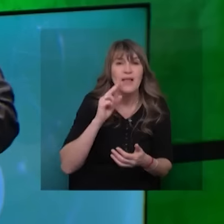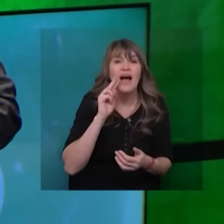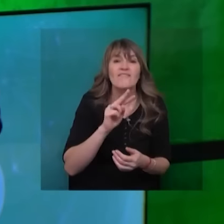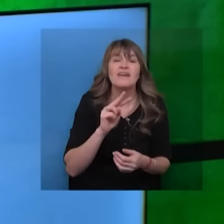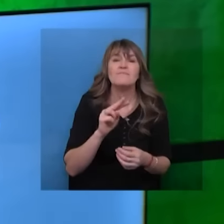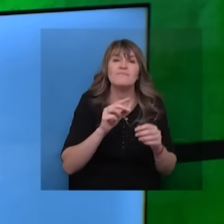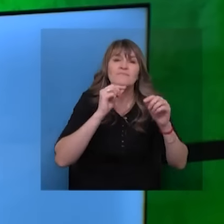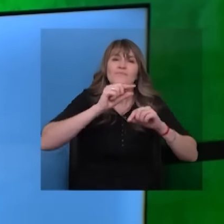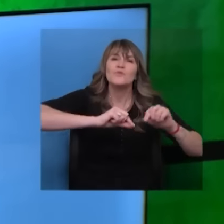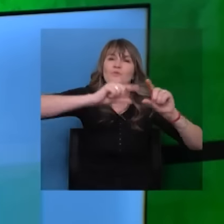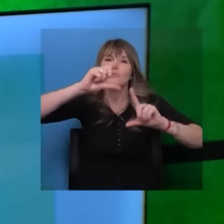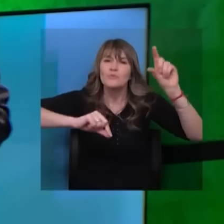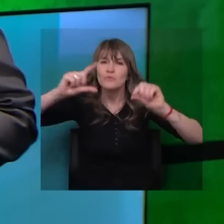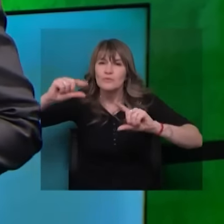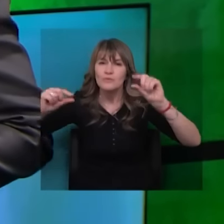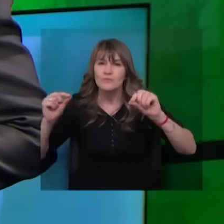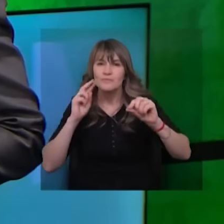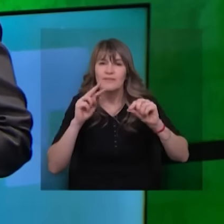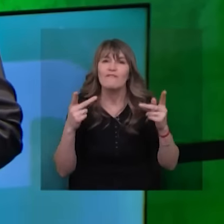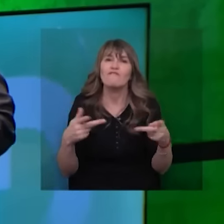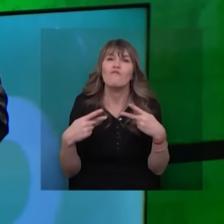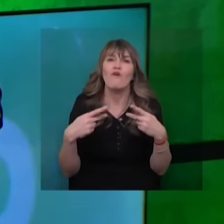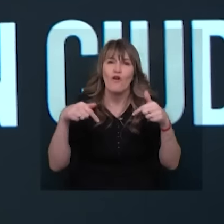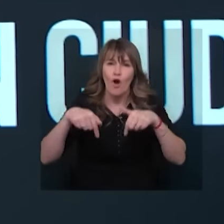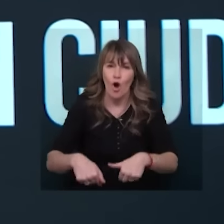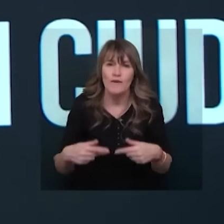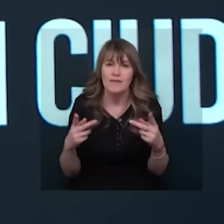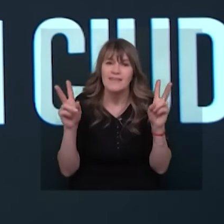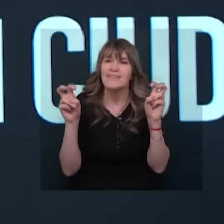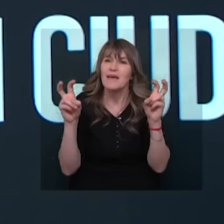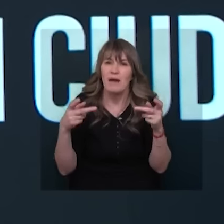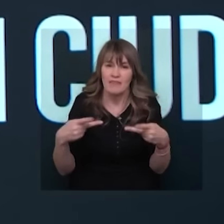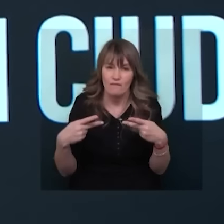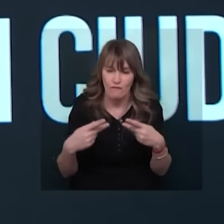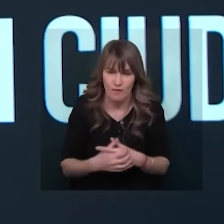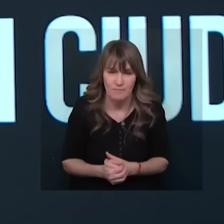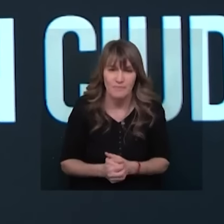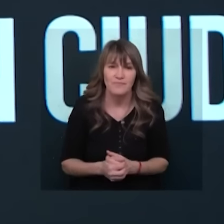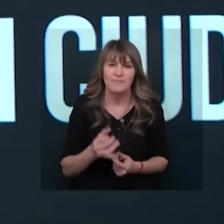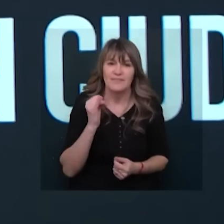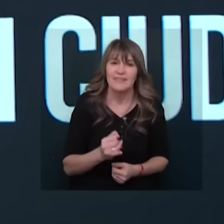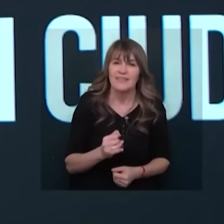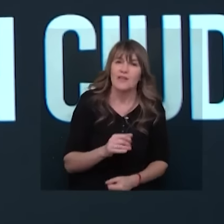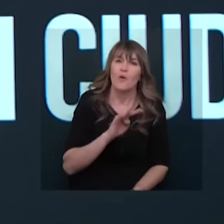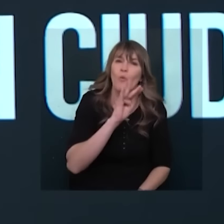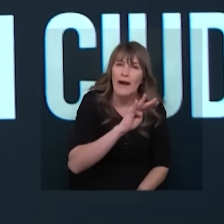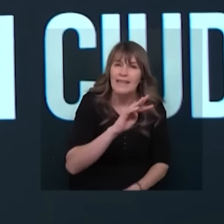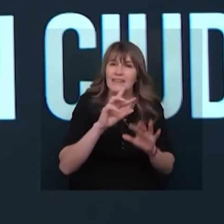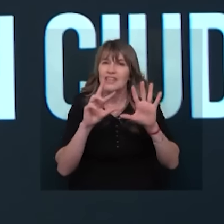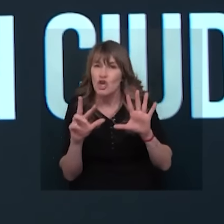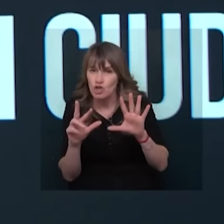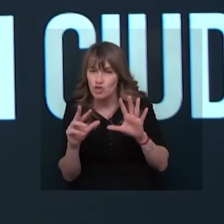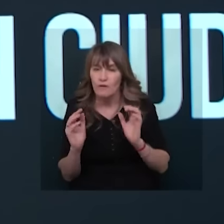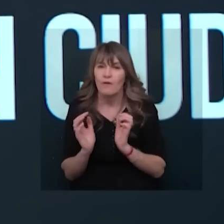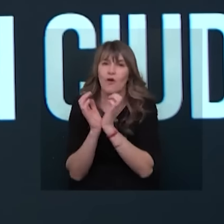al aire en mbd noticias viene futbolera om miento Alejandra cómo andas Así es Martín todo bien edición 48 de esta copa América